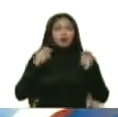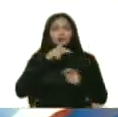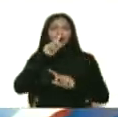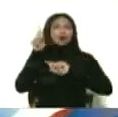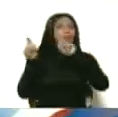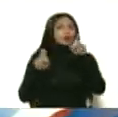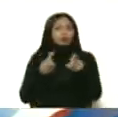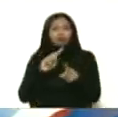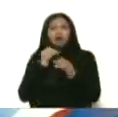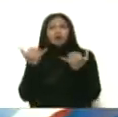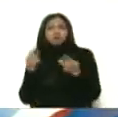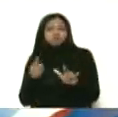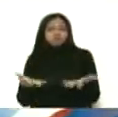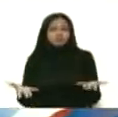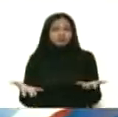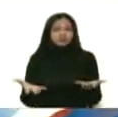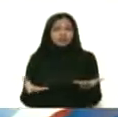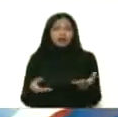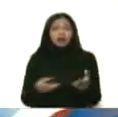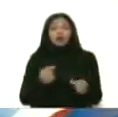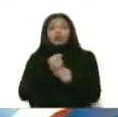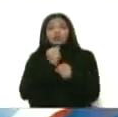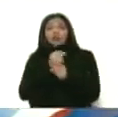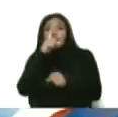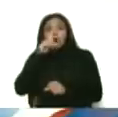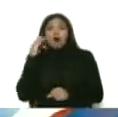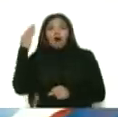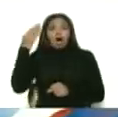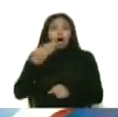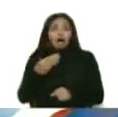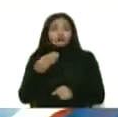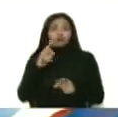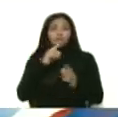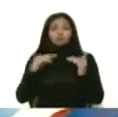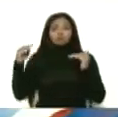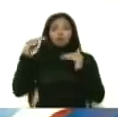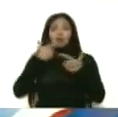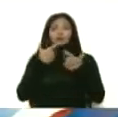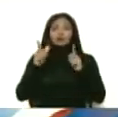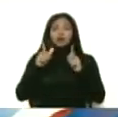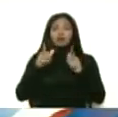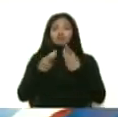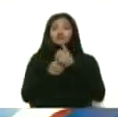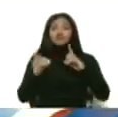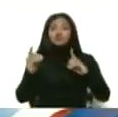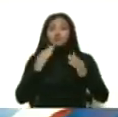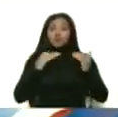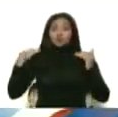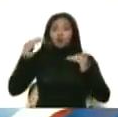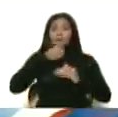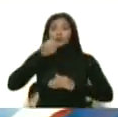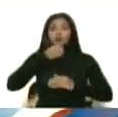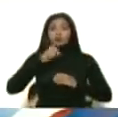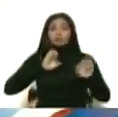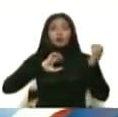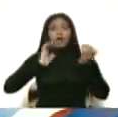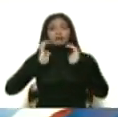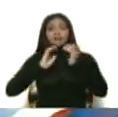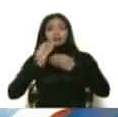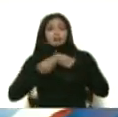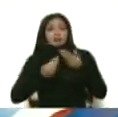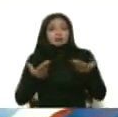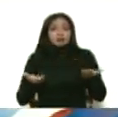pregunta obvia en este momento es, ¿los empleados que por años se han preciado de tener principios liberales democráticos y ejercer un periodismo ético, qué van a